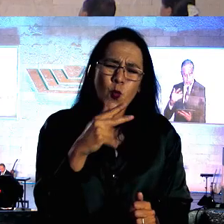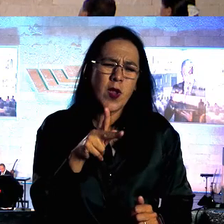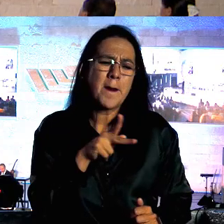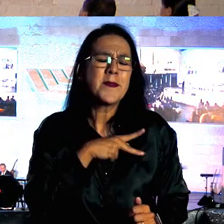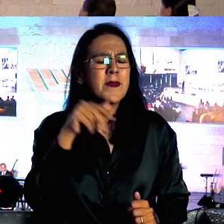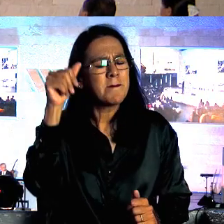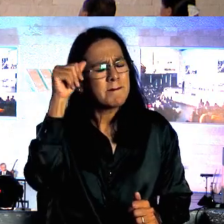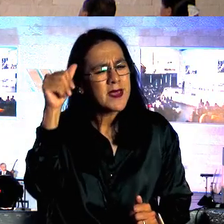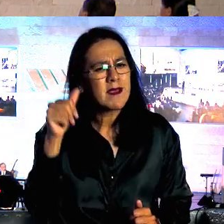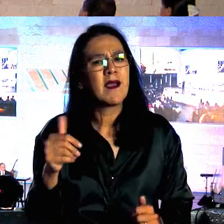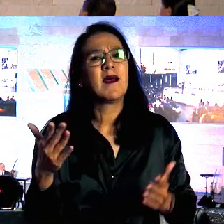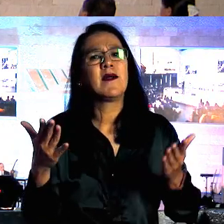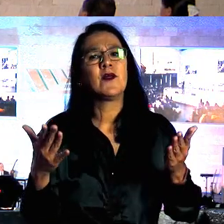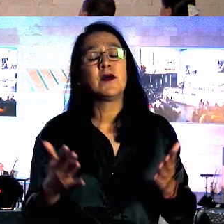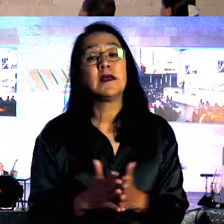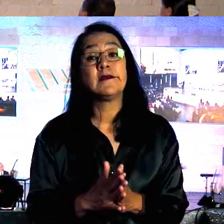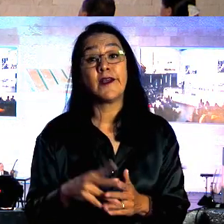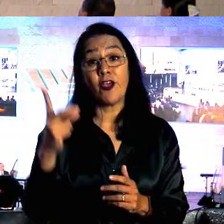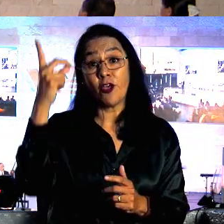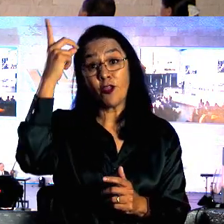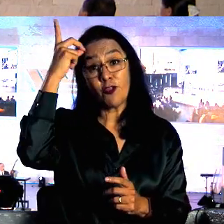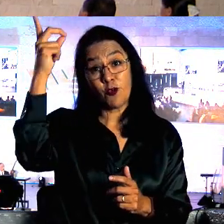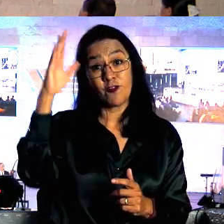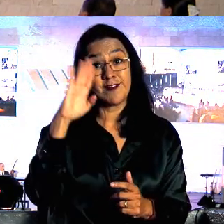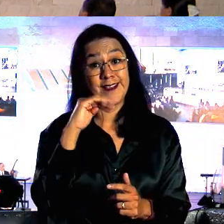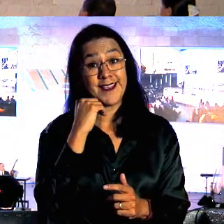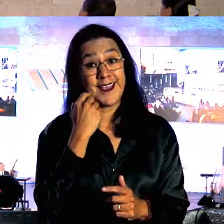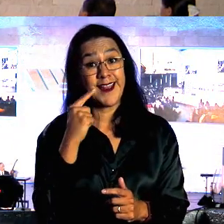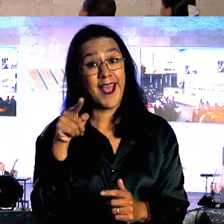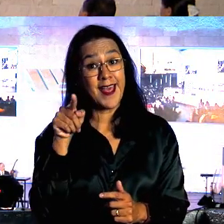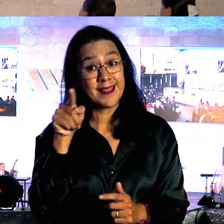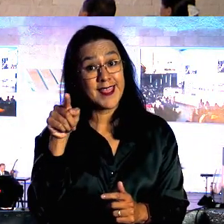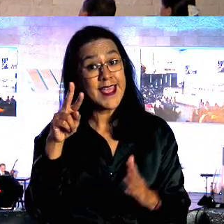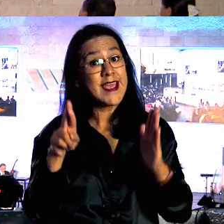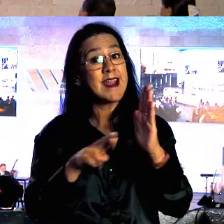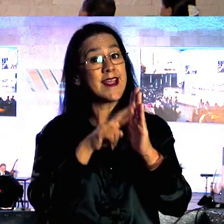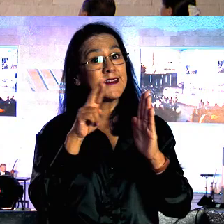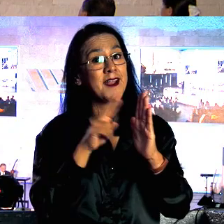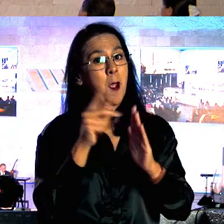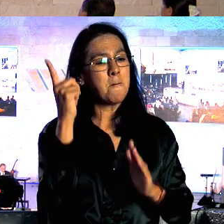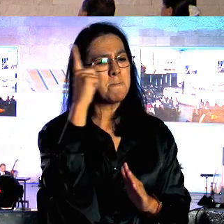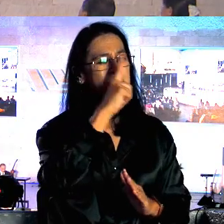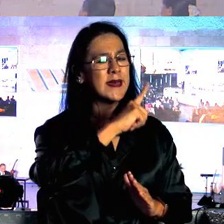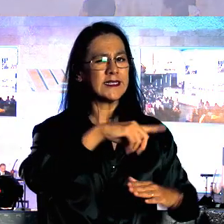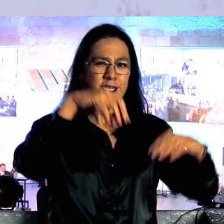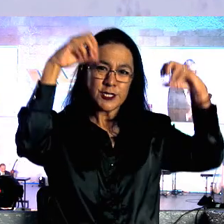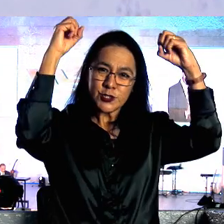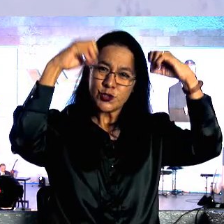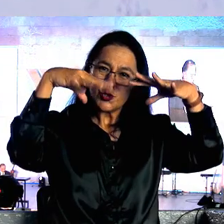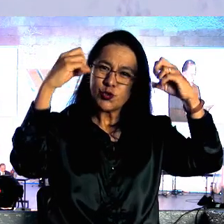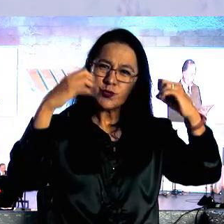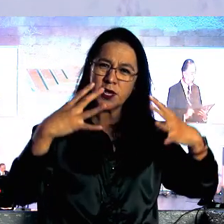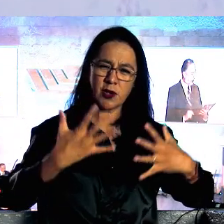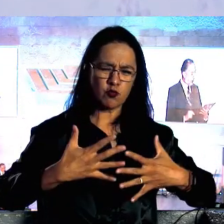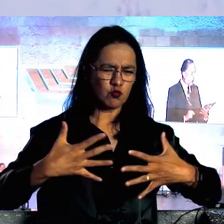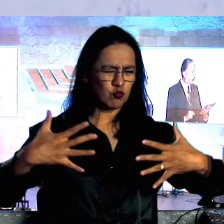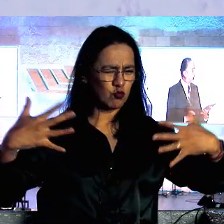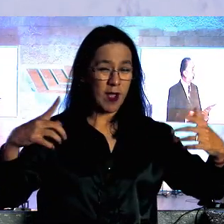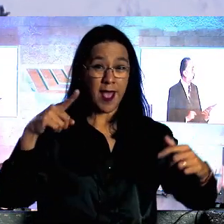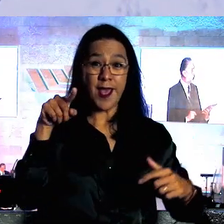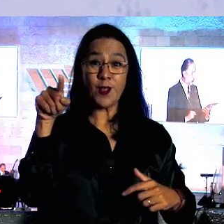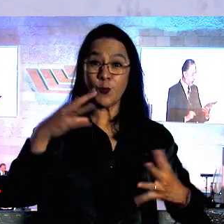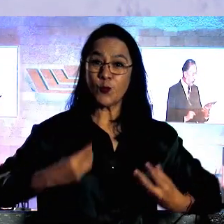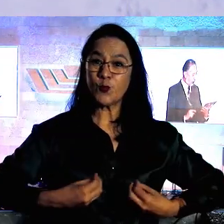así que Dios te quiere restaurar y Dios va a enviar una lluvia abundante a tu vida dice el Salmo